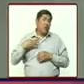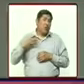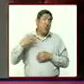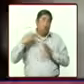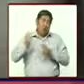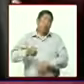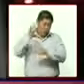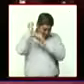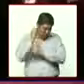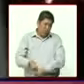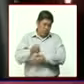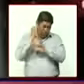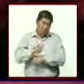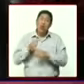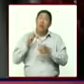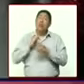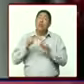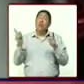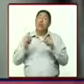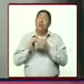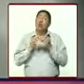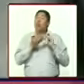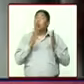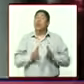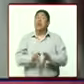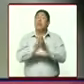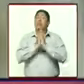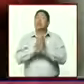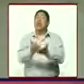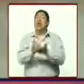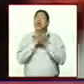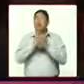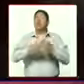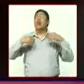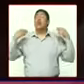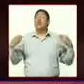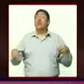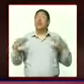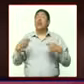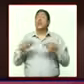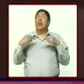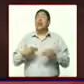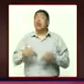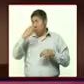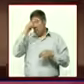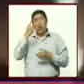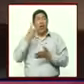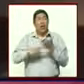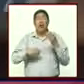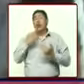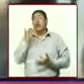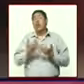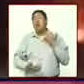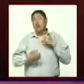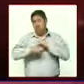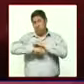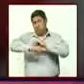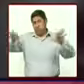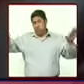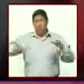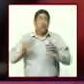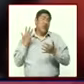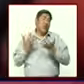controlar. Sin embargo, los comunarios están pidiendo a las autoridades ayuda urgente y necesaria para evitar que el fuego se propague, porque